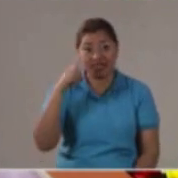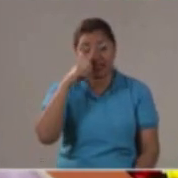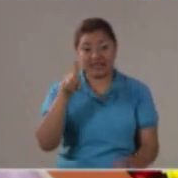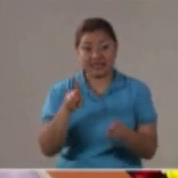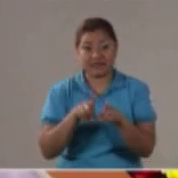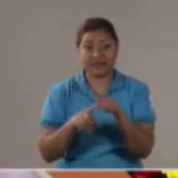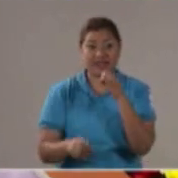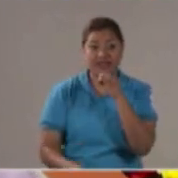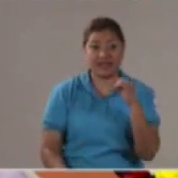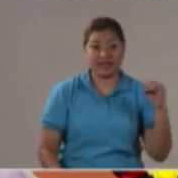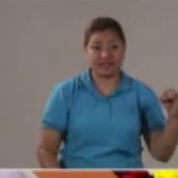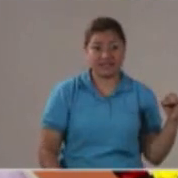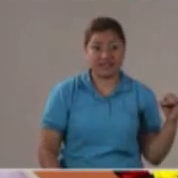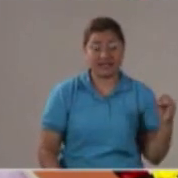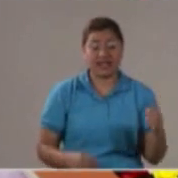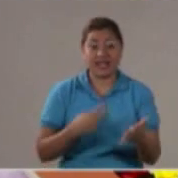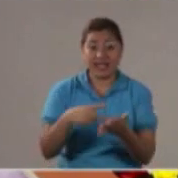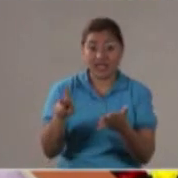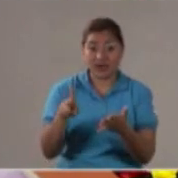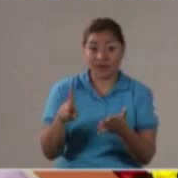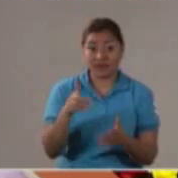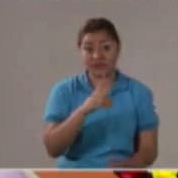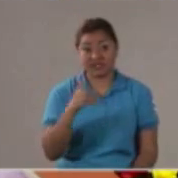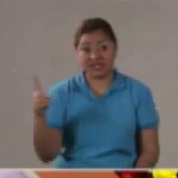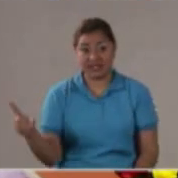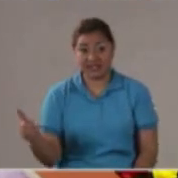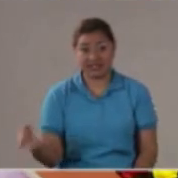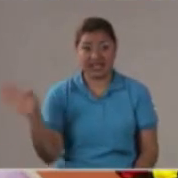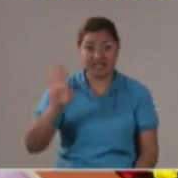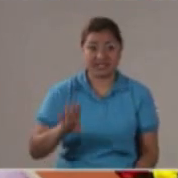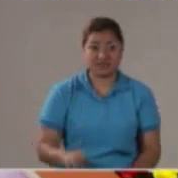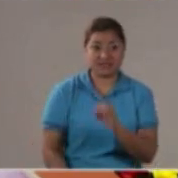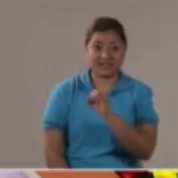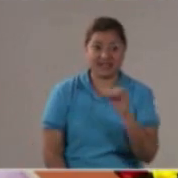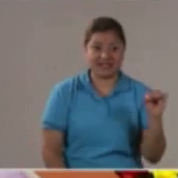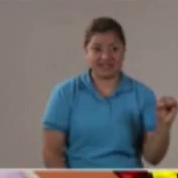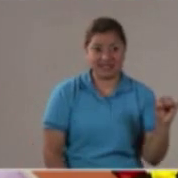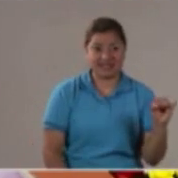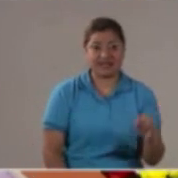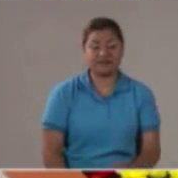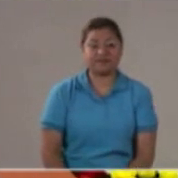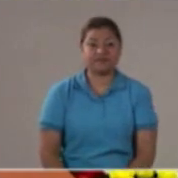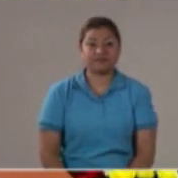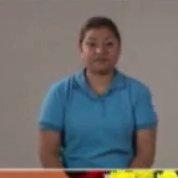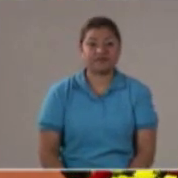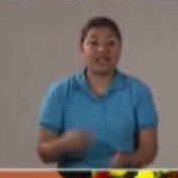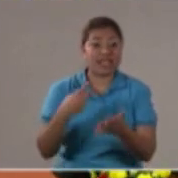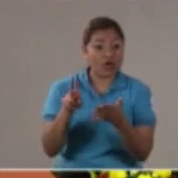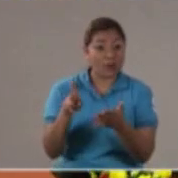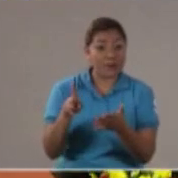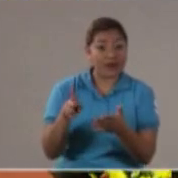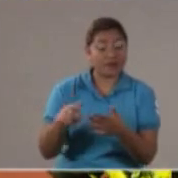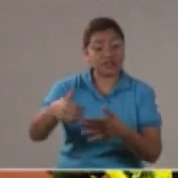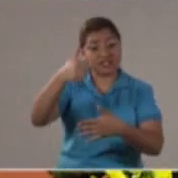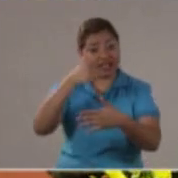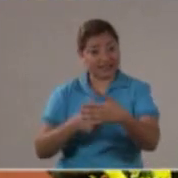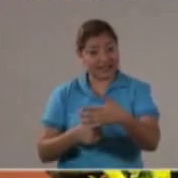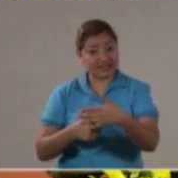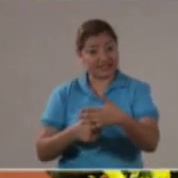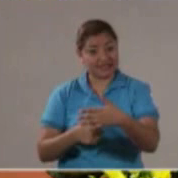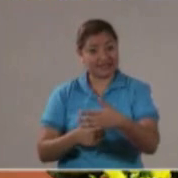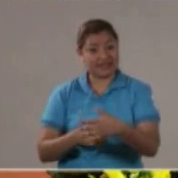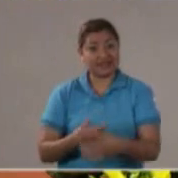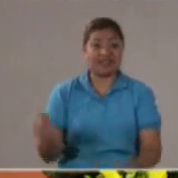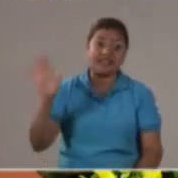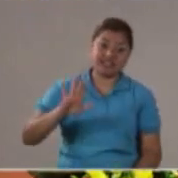izquierda. Y lo primero que compramos fue la derecha y después la izquierda. Después compramos las cosas de atrás, después compramos más para allá,